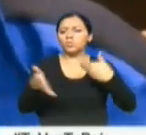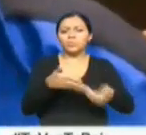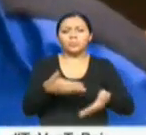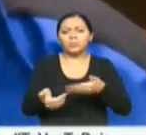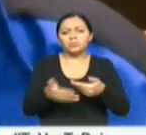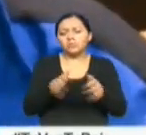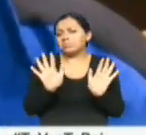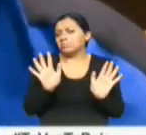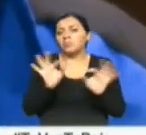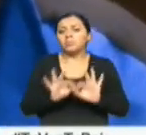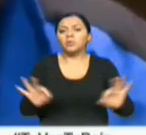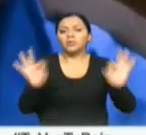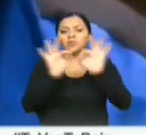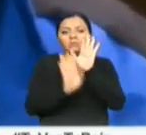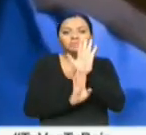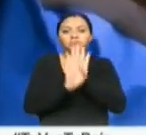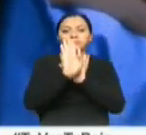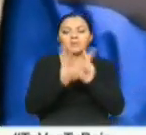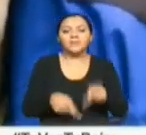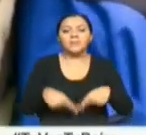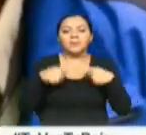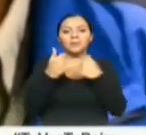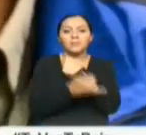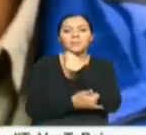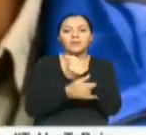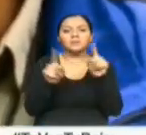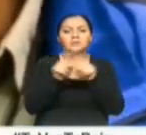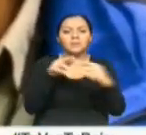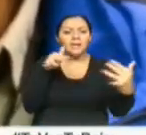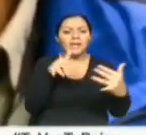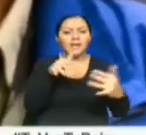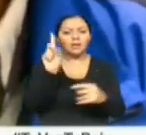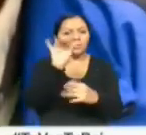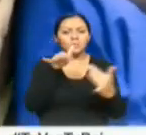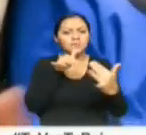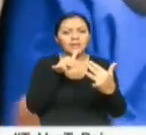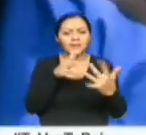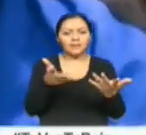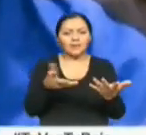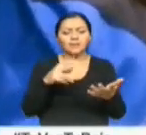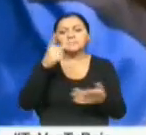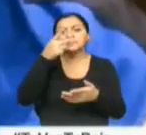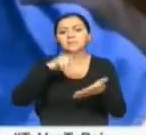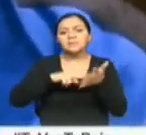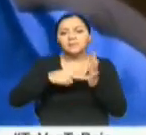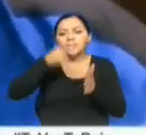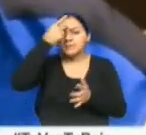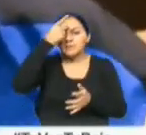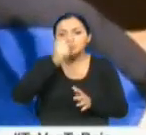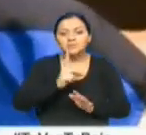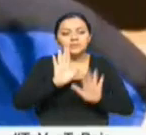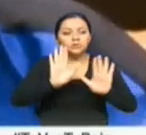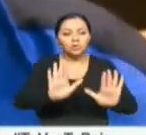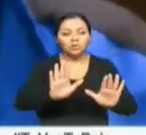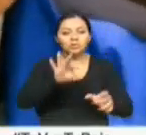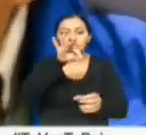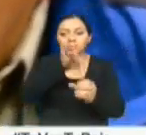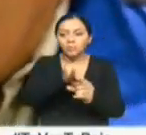colectivo que es la nación. Esto no es una guerra, es una decisión que tienen que